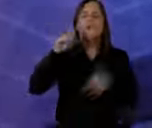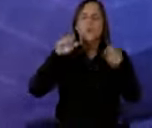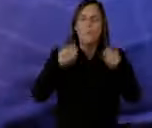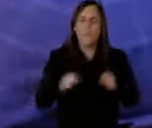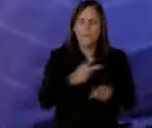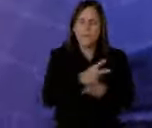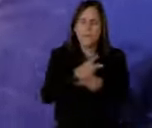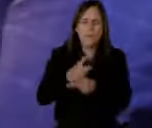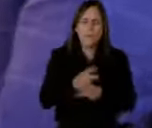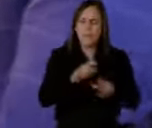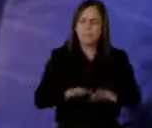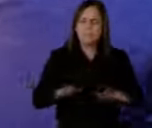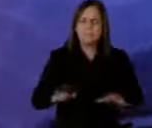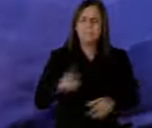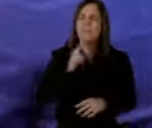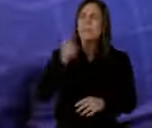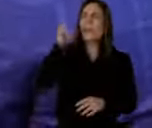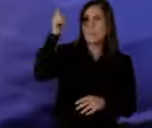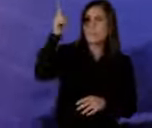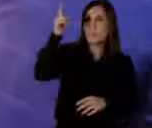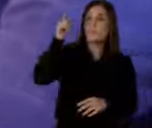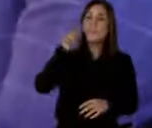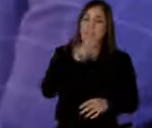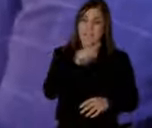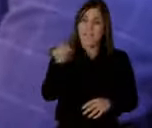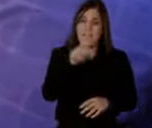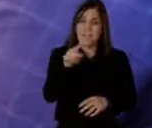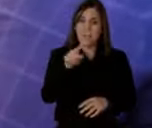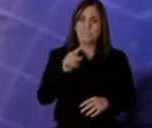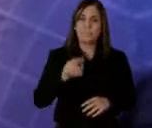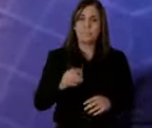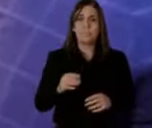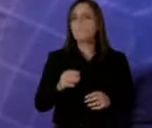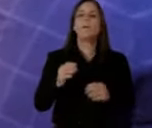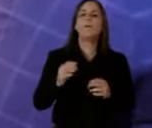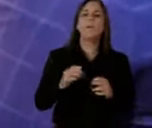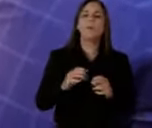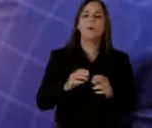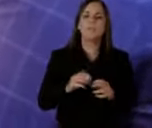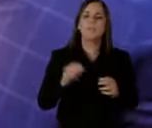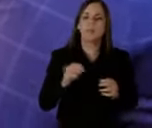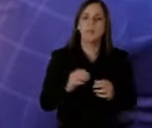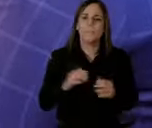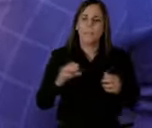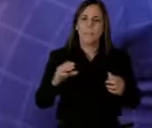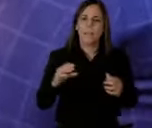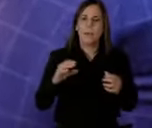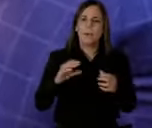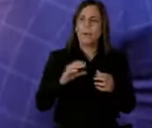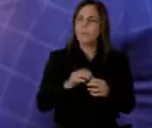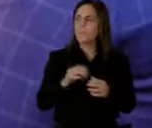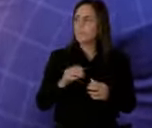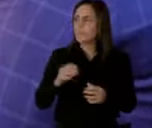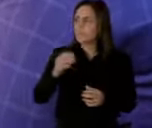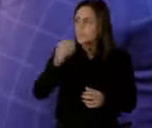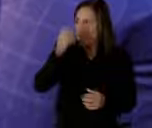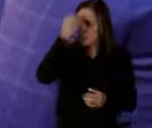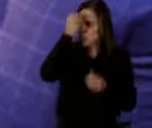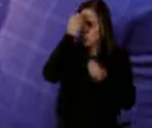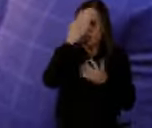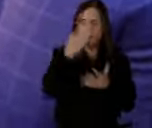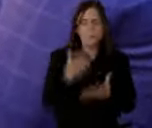ser ejemplo para levantar a estos niños en el temor y en el conocimiento tuyo. Te pedimos la sabiduría de tu Espíritu, Padre, para que